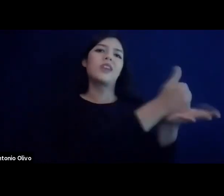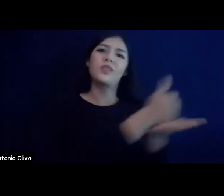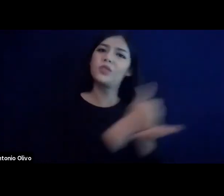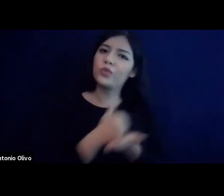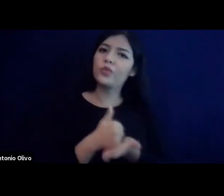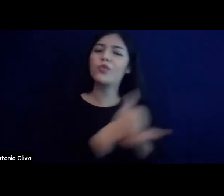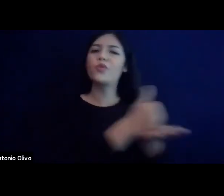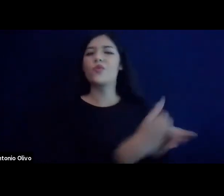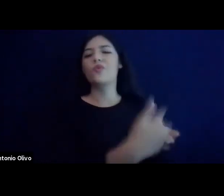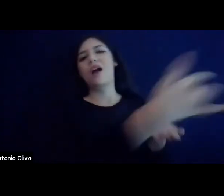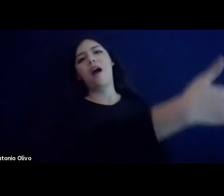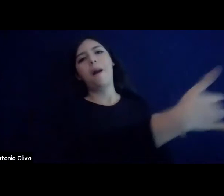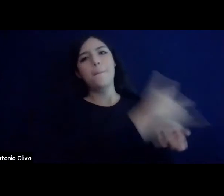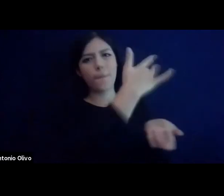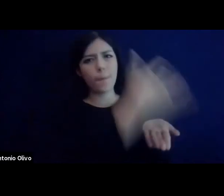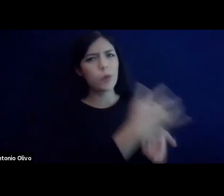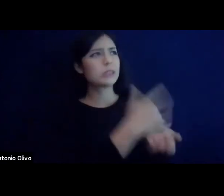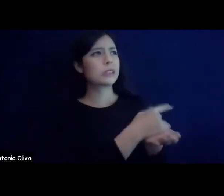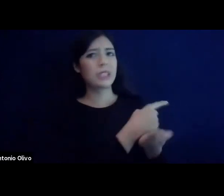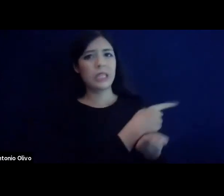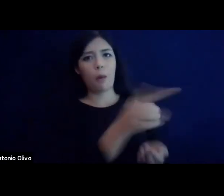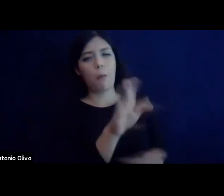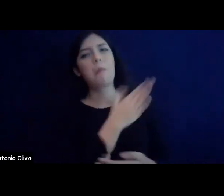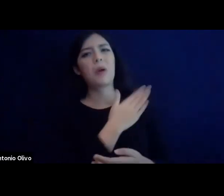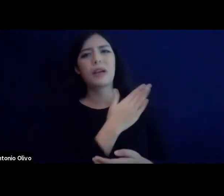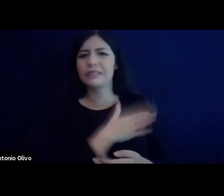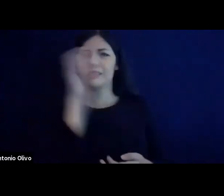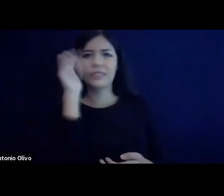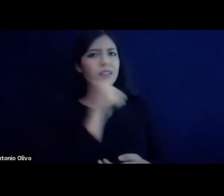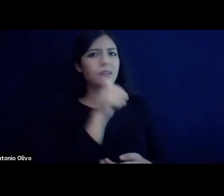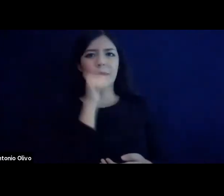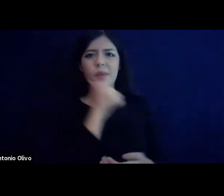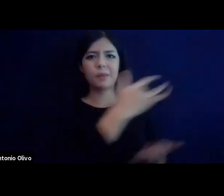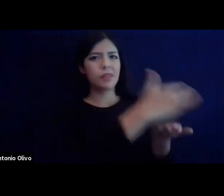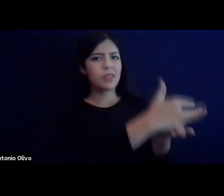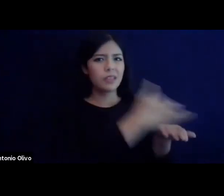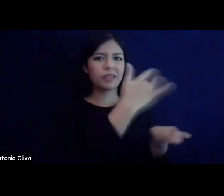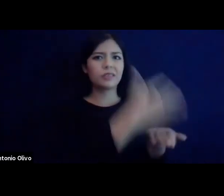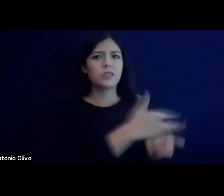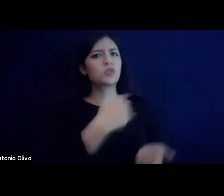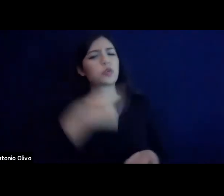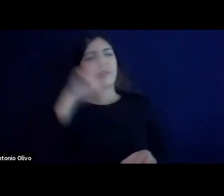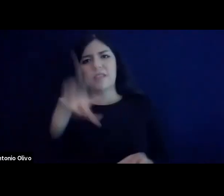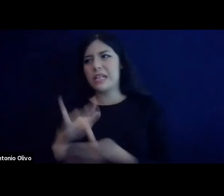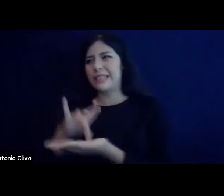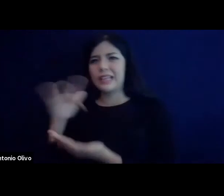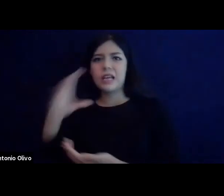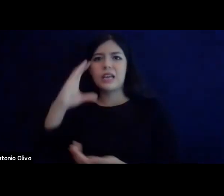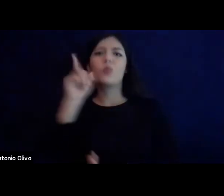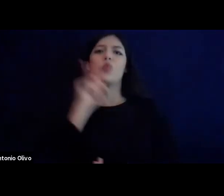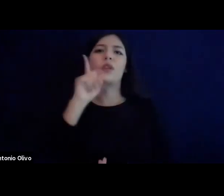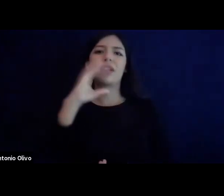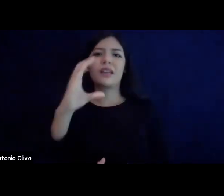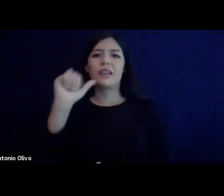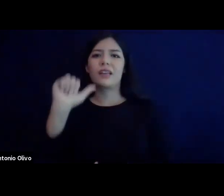apoyo, desde un principio, pues yo siempre he estado muy agradecida con Carmen Valenzuela porque ella desde un